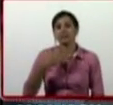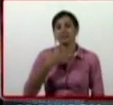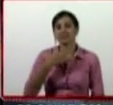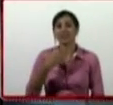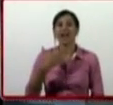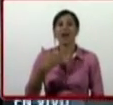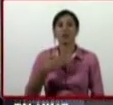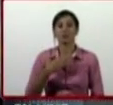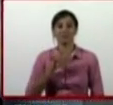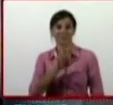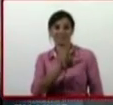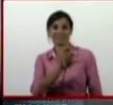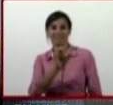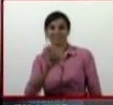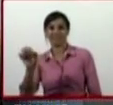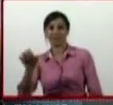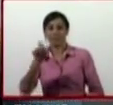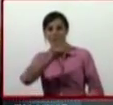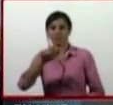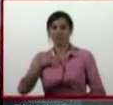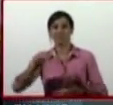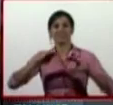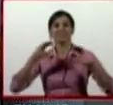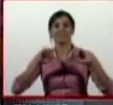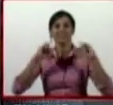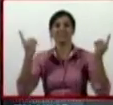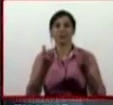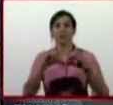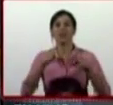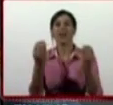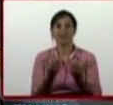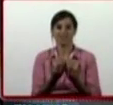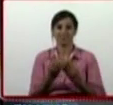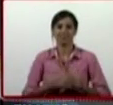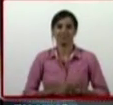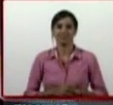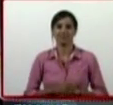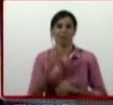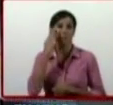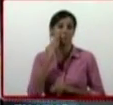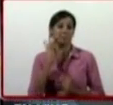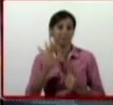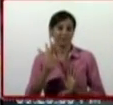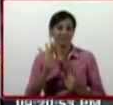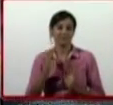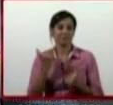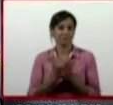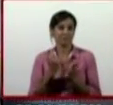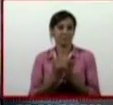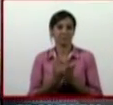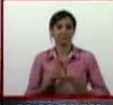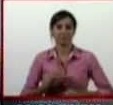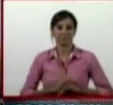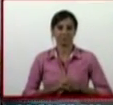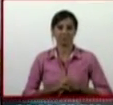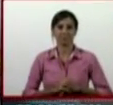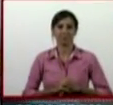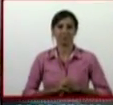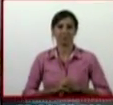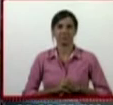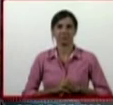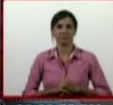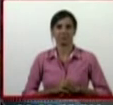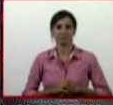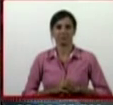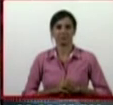300 personas en una aula de clase. Es parte del experimento, nos están midiendo los niveles de